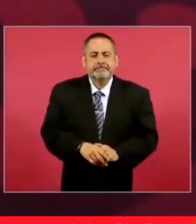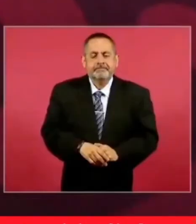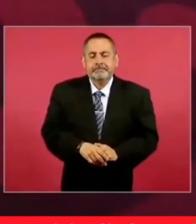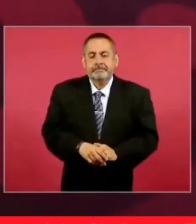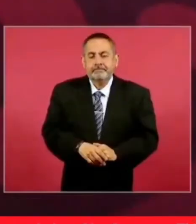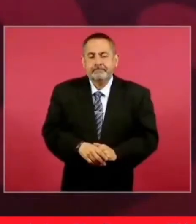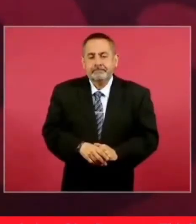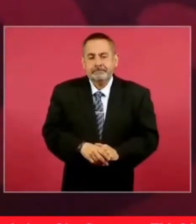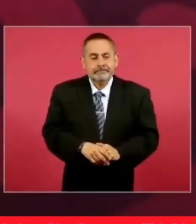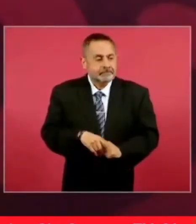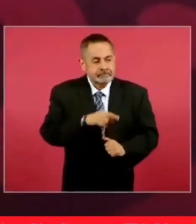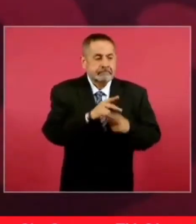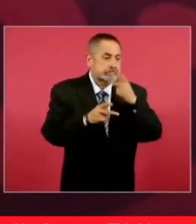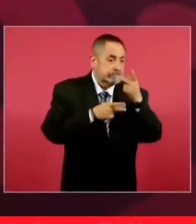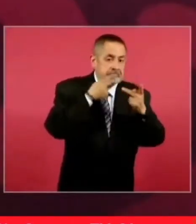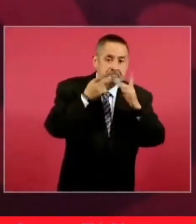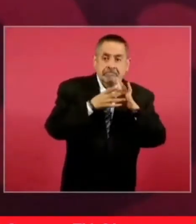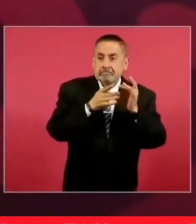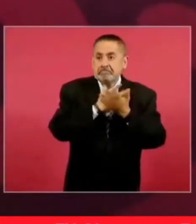aire